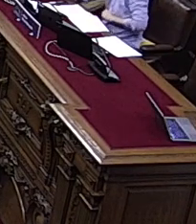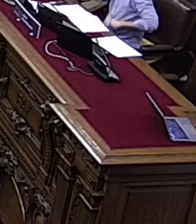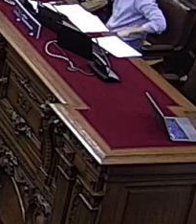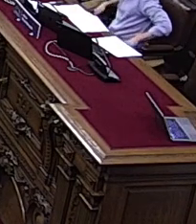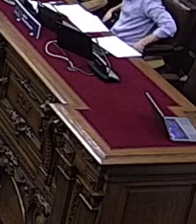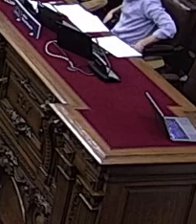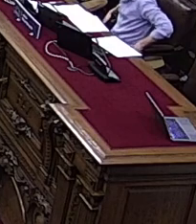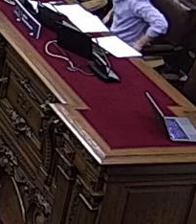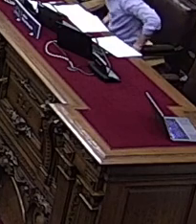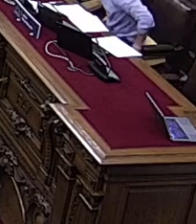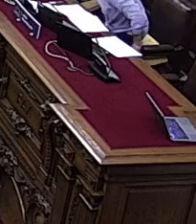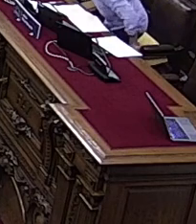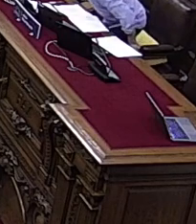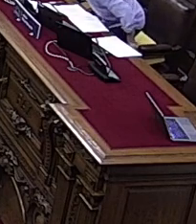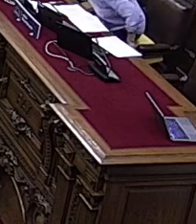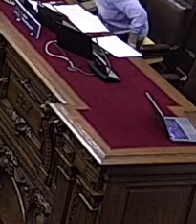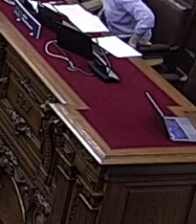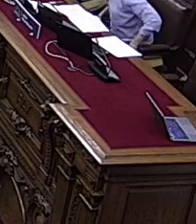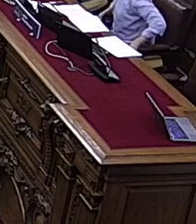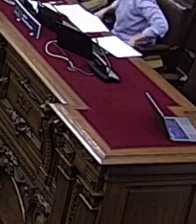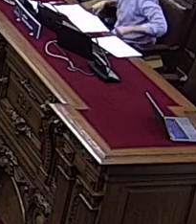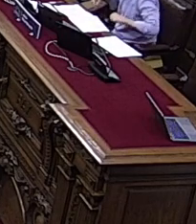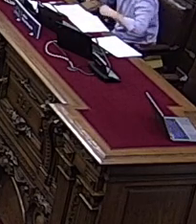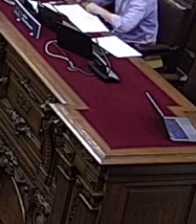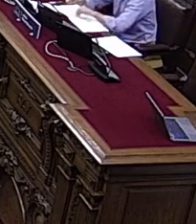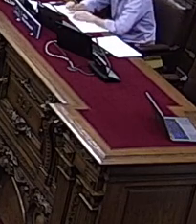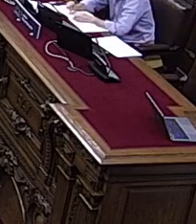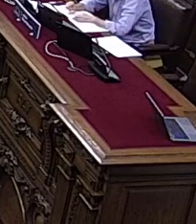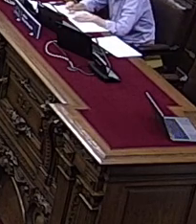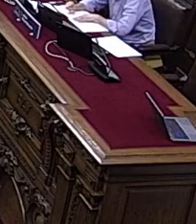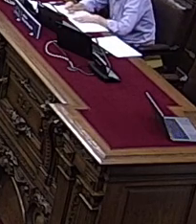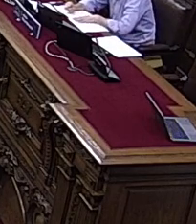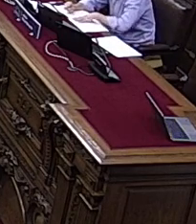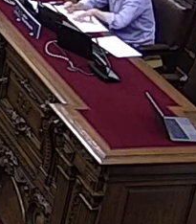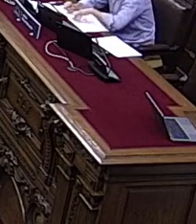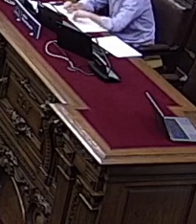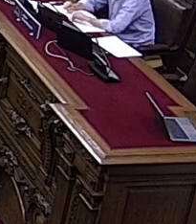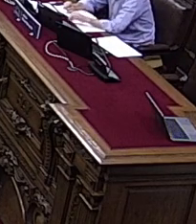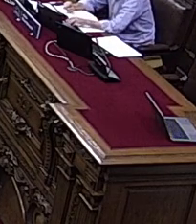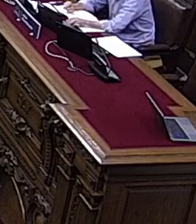lo que se me ha solicitado, pero no ha pasado. Carolina Sepúlveda.